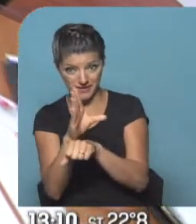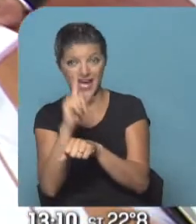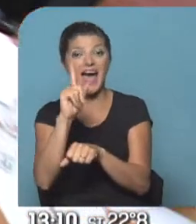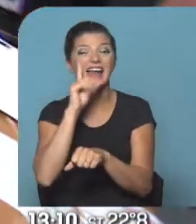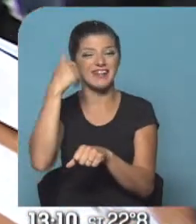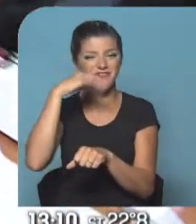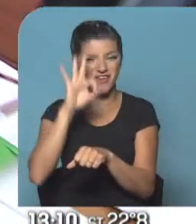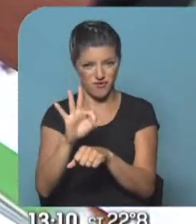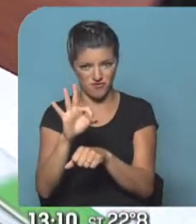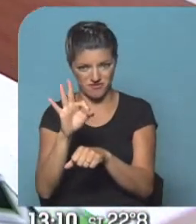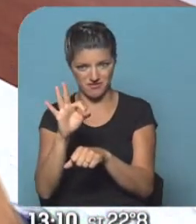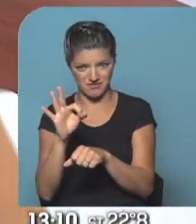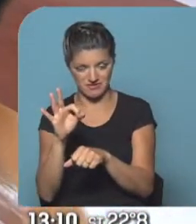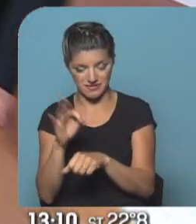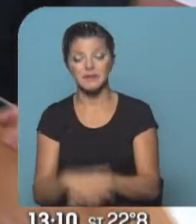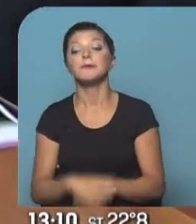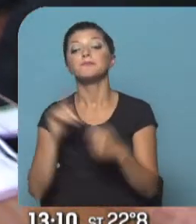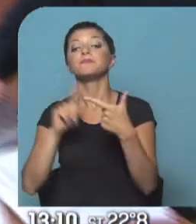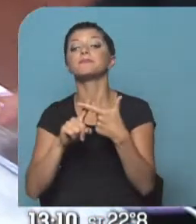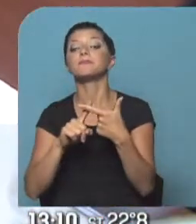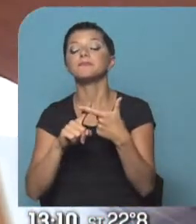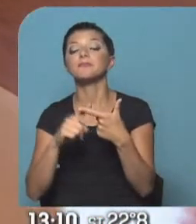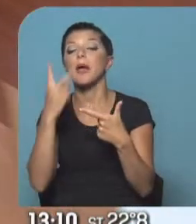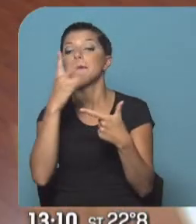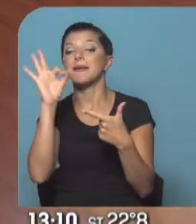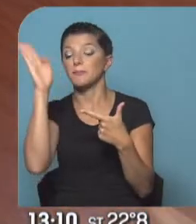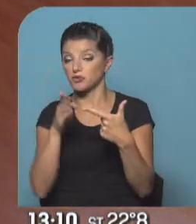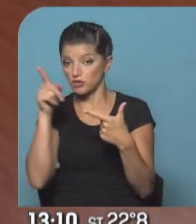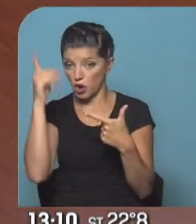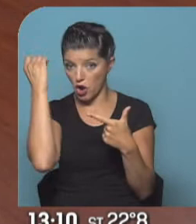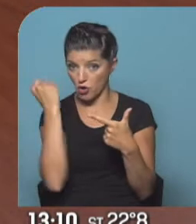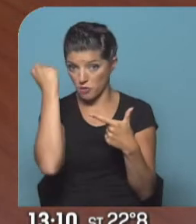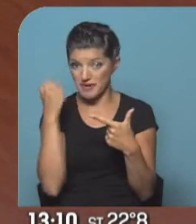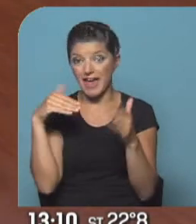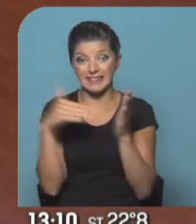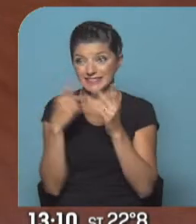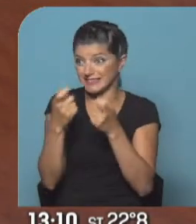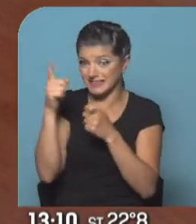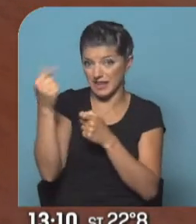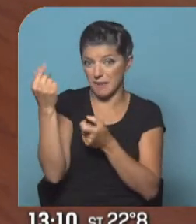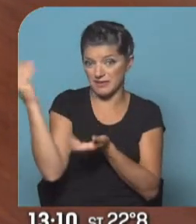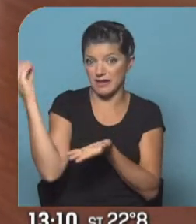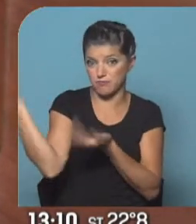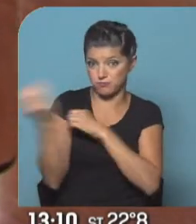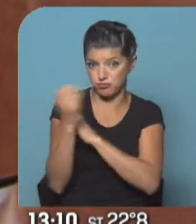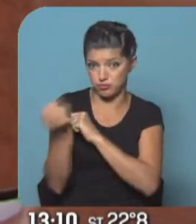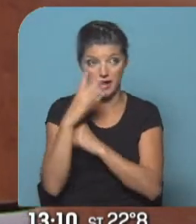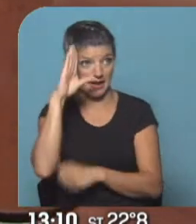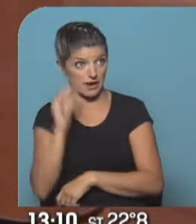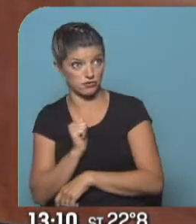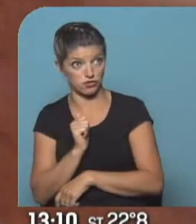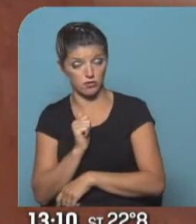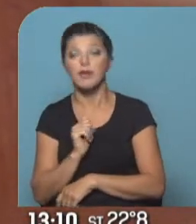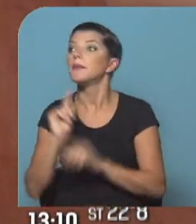es una necesidad importante. Un 20% de la economía depende de esto. Y a su vez, exacto, y están apoyados